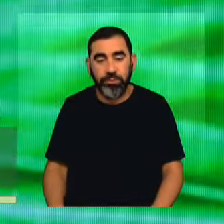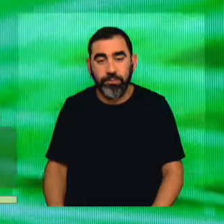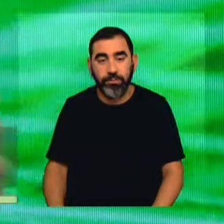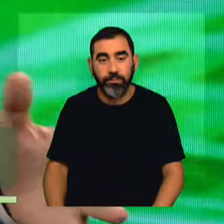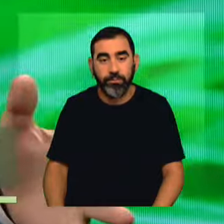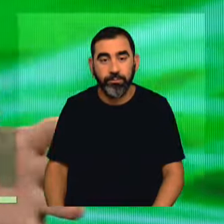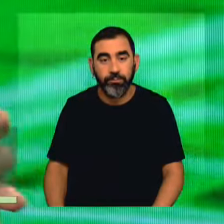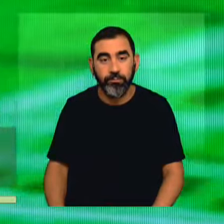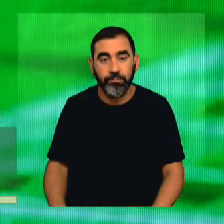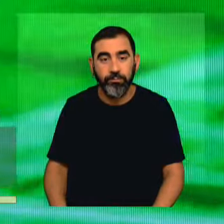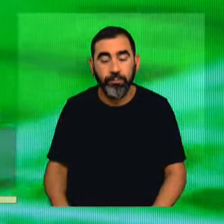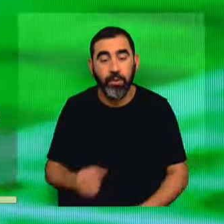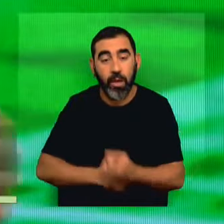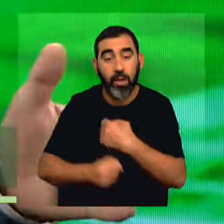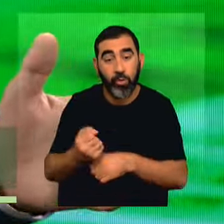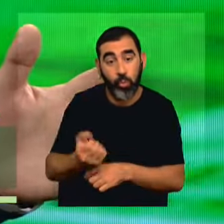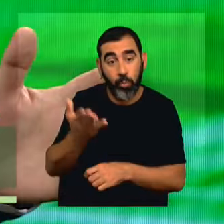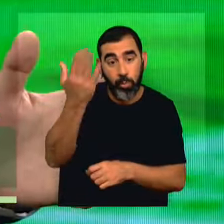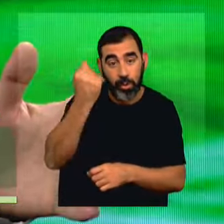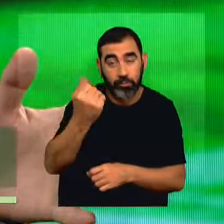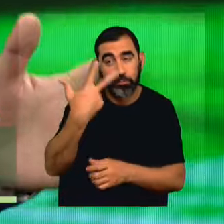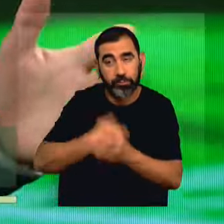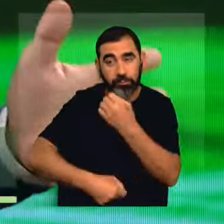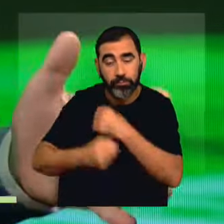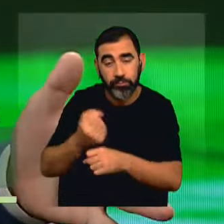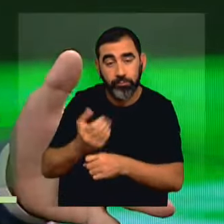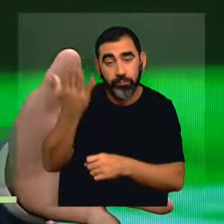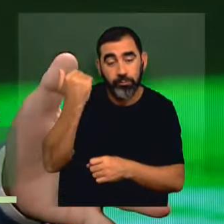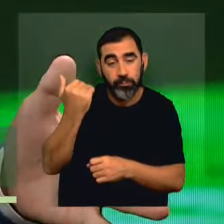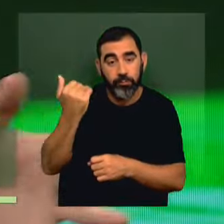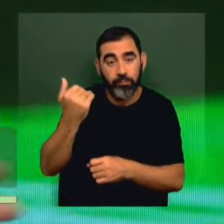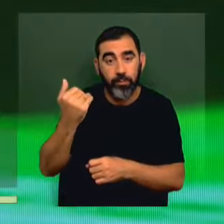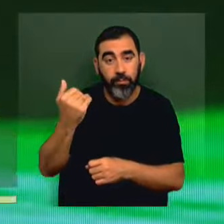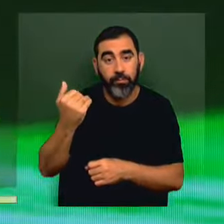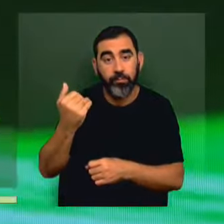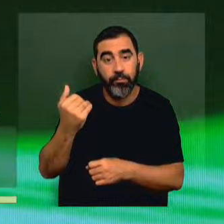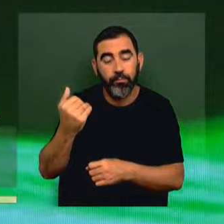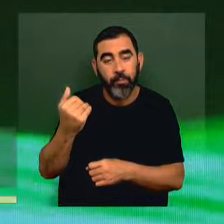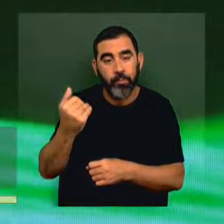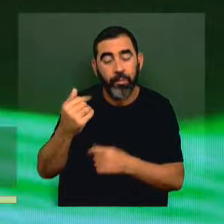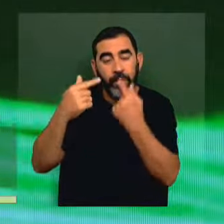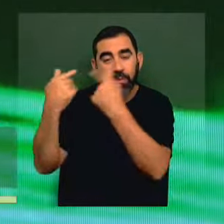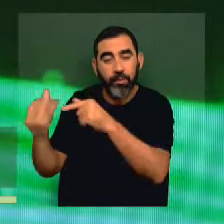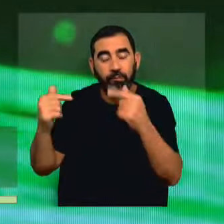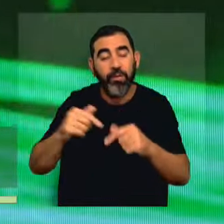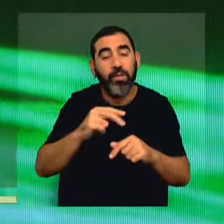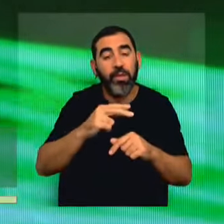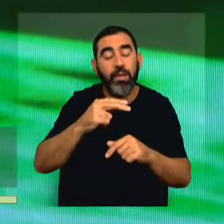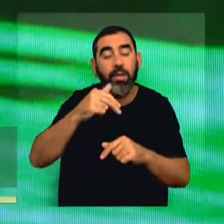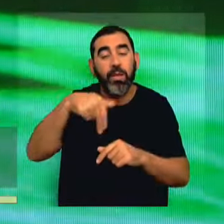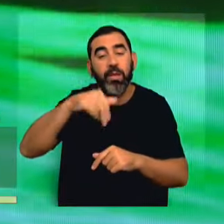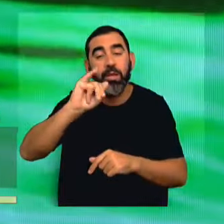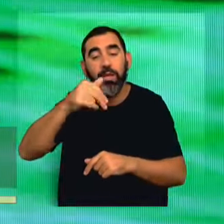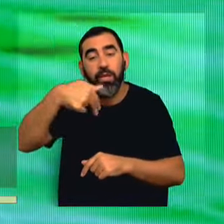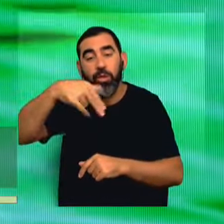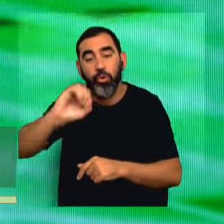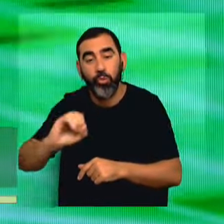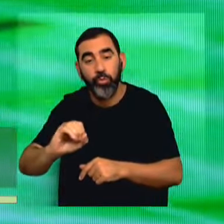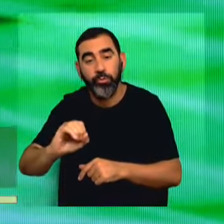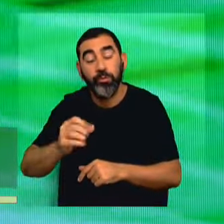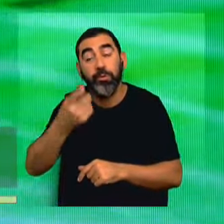el año pasado y 3 años pasados teníamos un fenómeno de la niña que es lo opuesto el fenómeno del niño entonces así como el